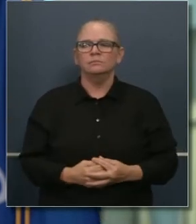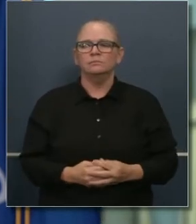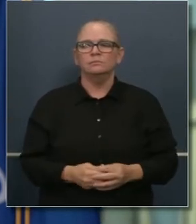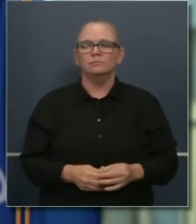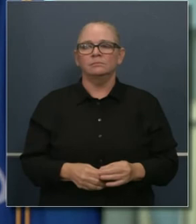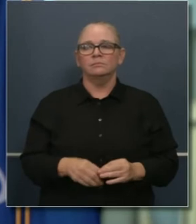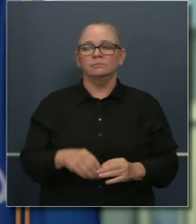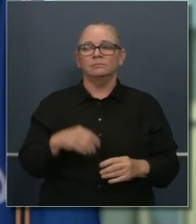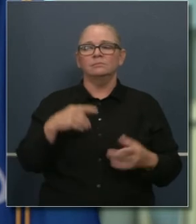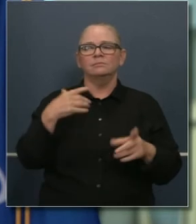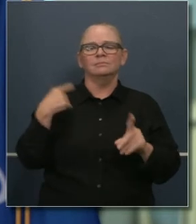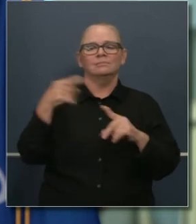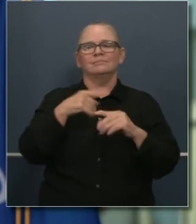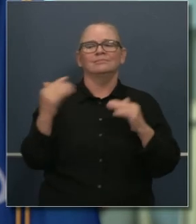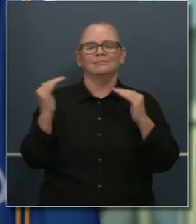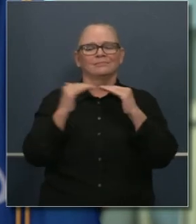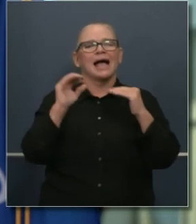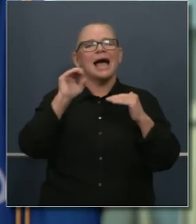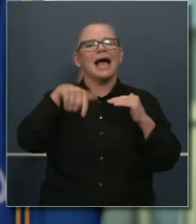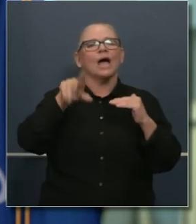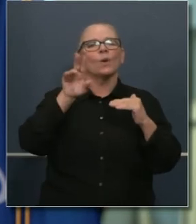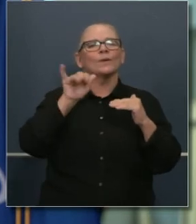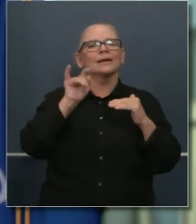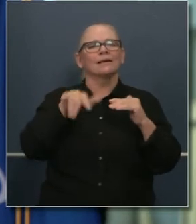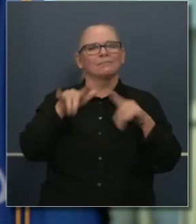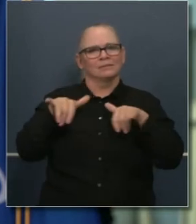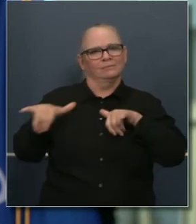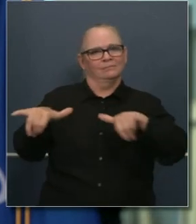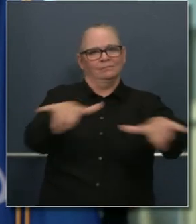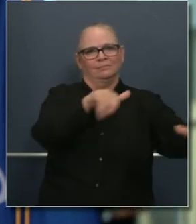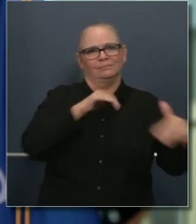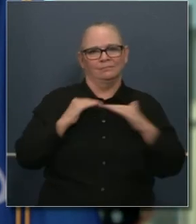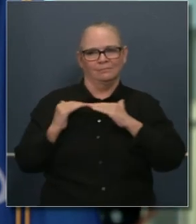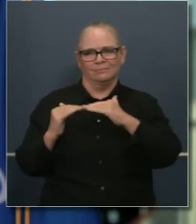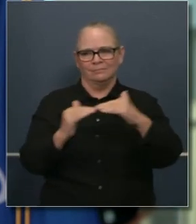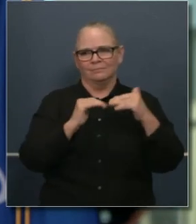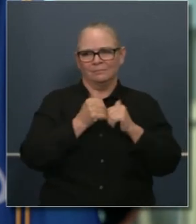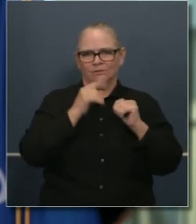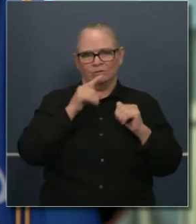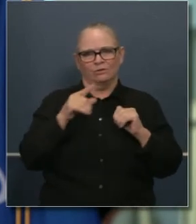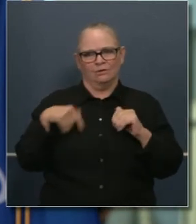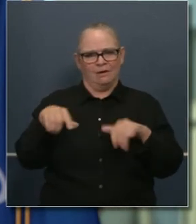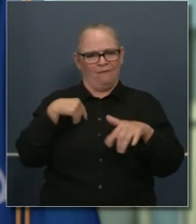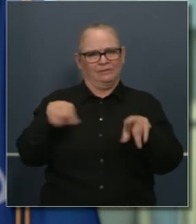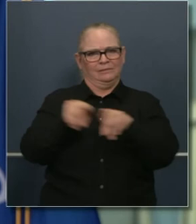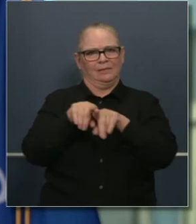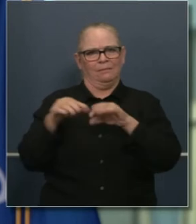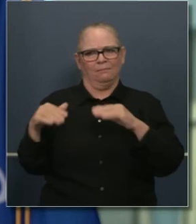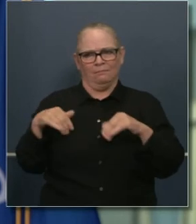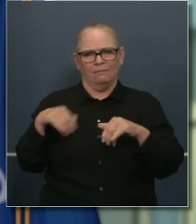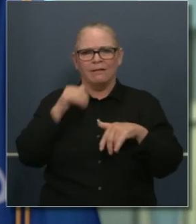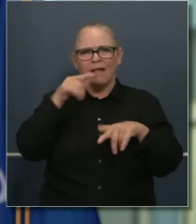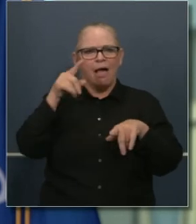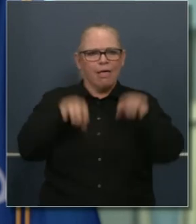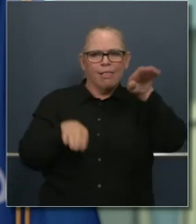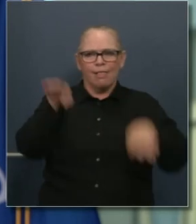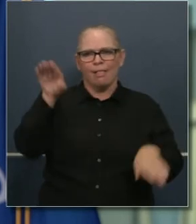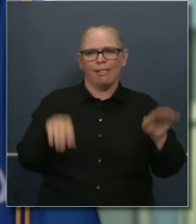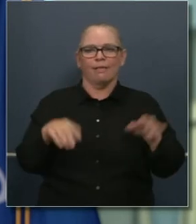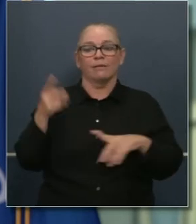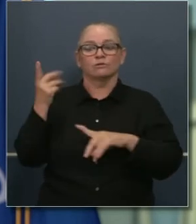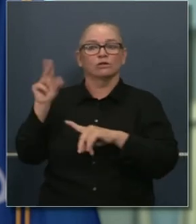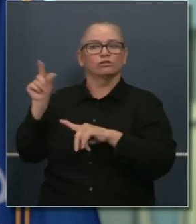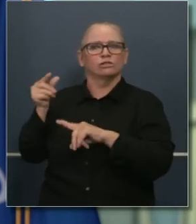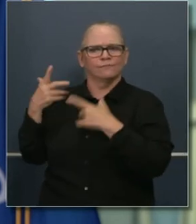la pregunta de equidad la pregunta de equidad por supuesto es qué es algo mejor para el doctor